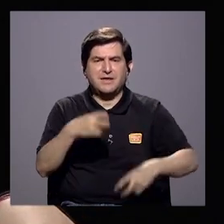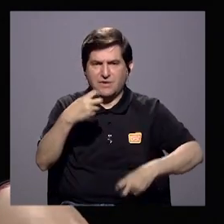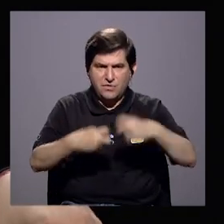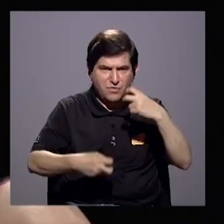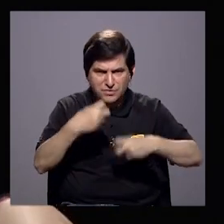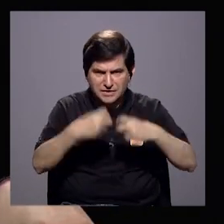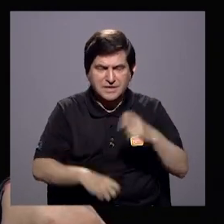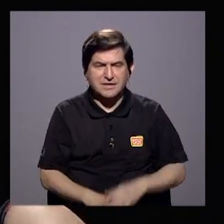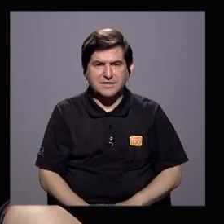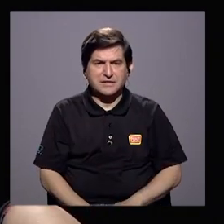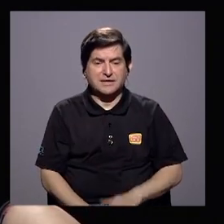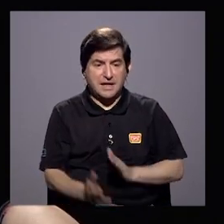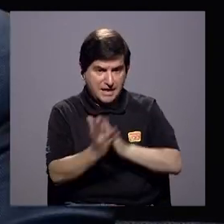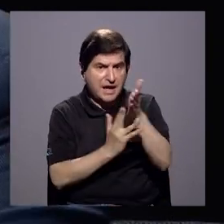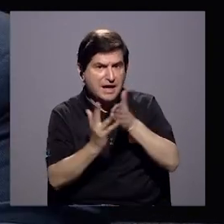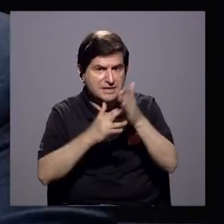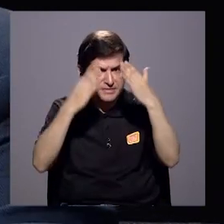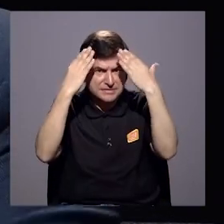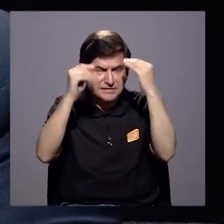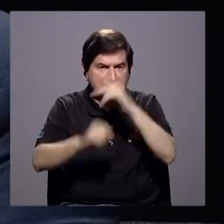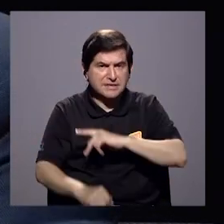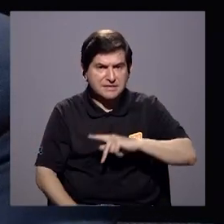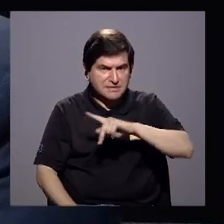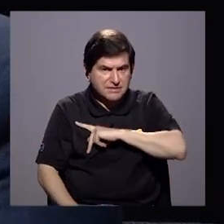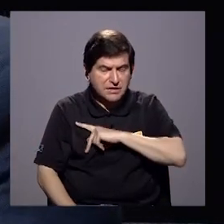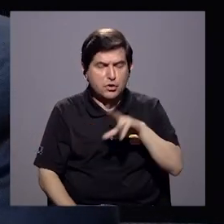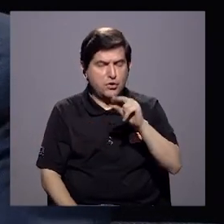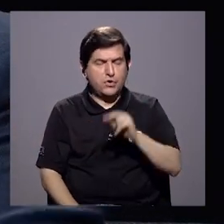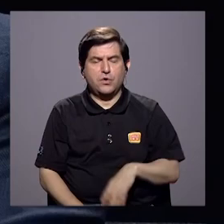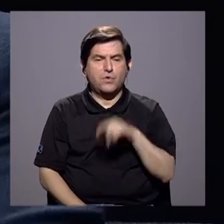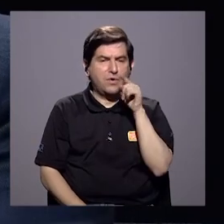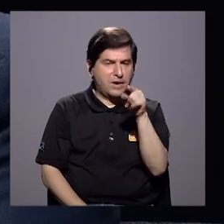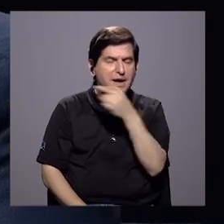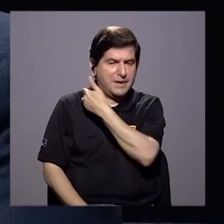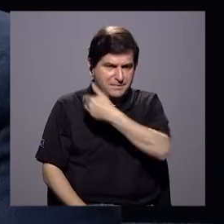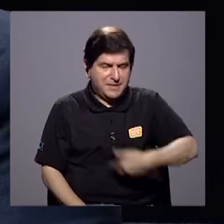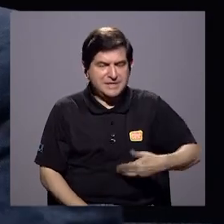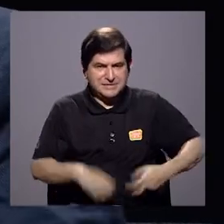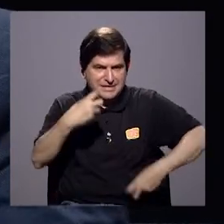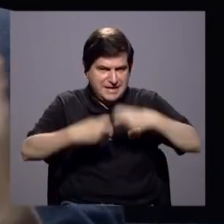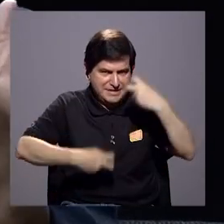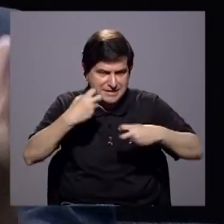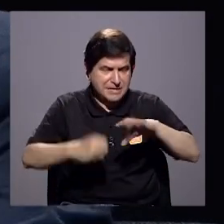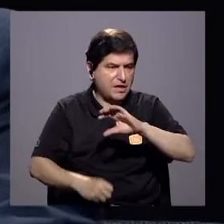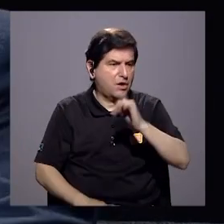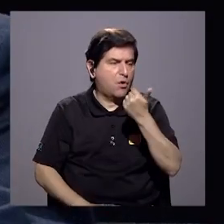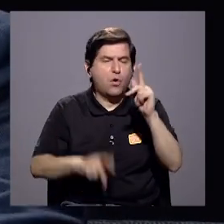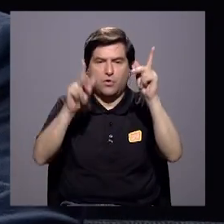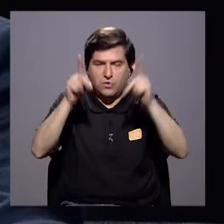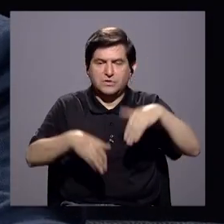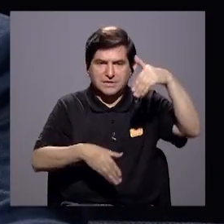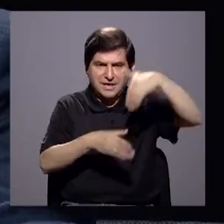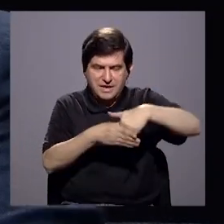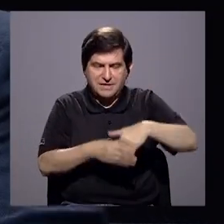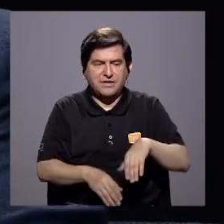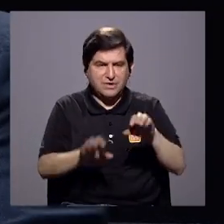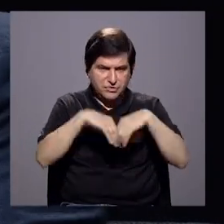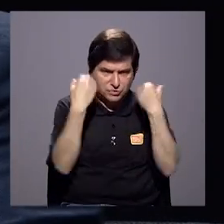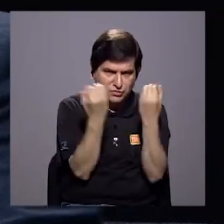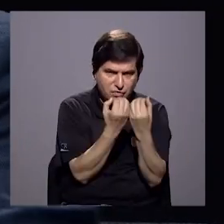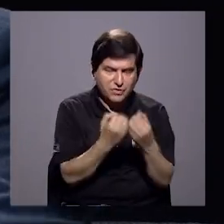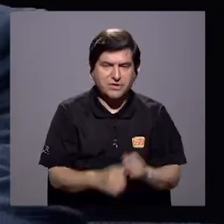acceso a datos confidenciales no para que haya cometido un delito el presidente o cualquier persona dentro del pac